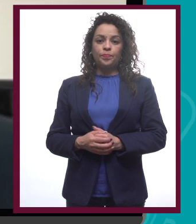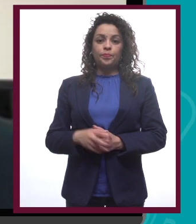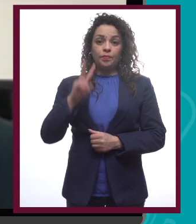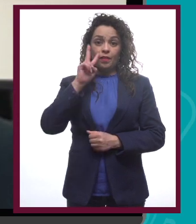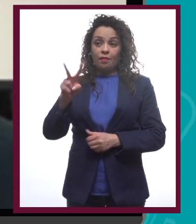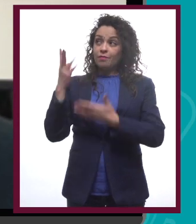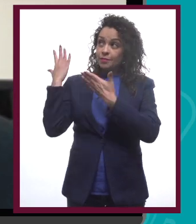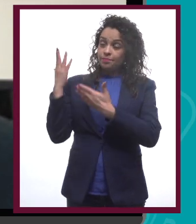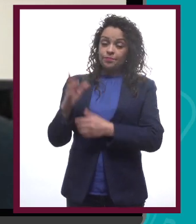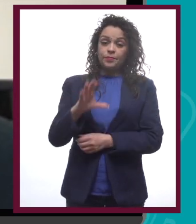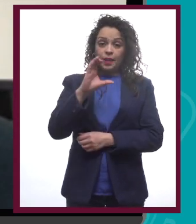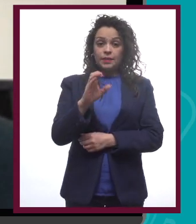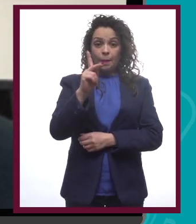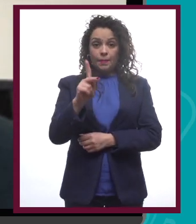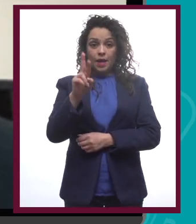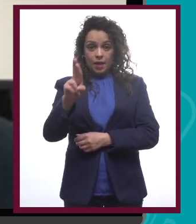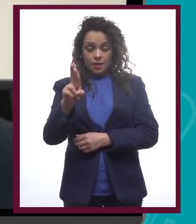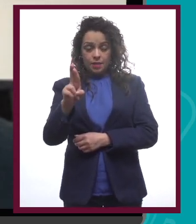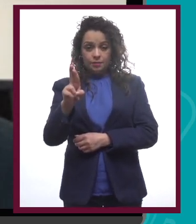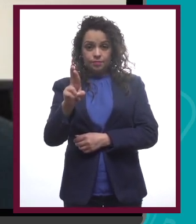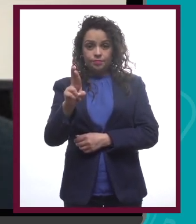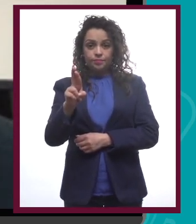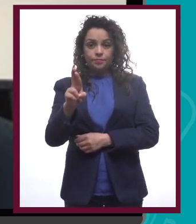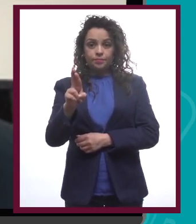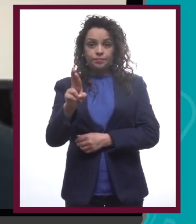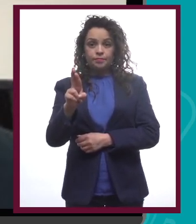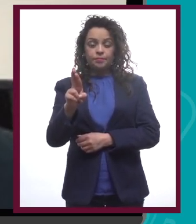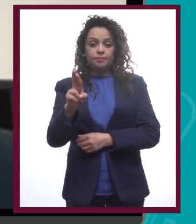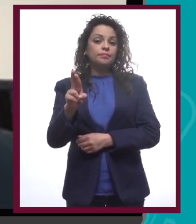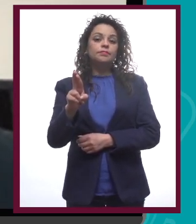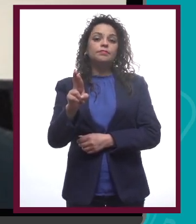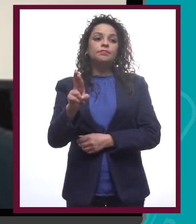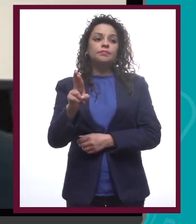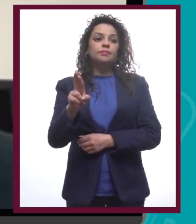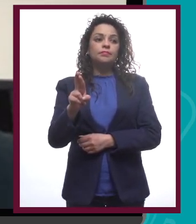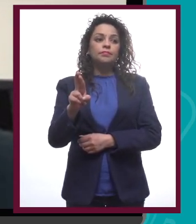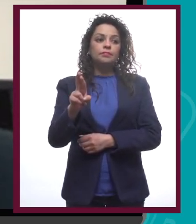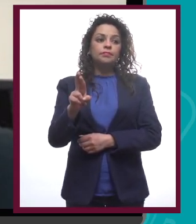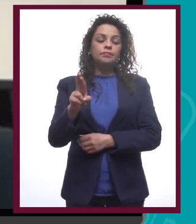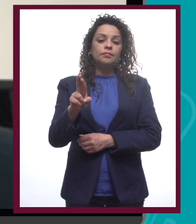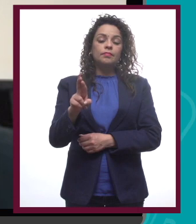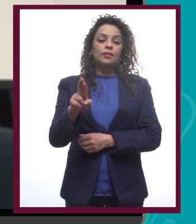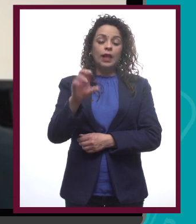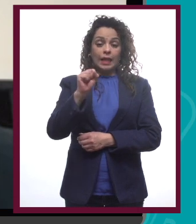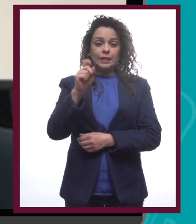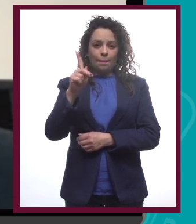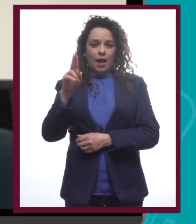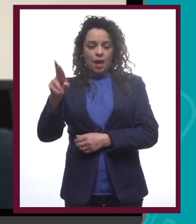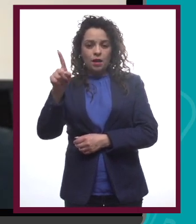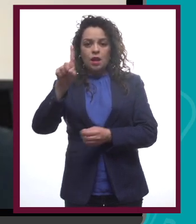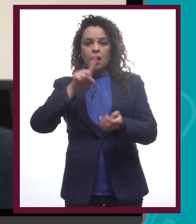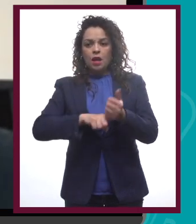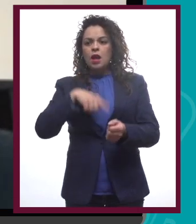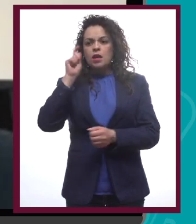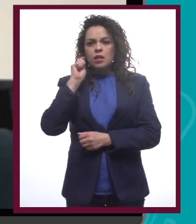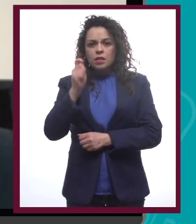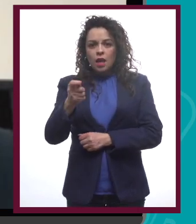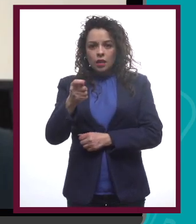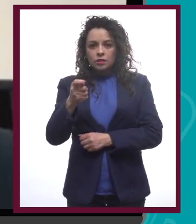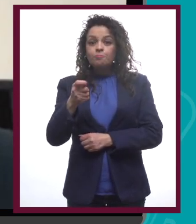Y en el SPR, donde en el Sistema Público de Radiodifusión, donde hemos estado dándole